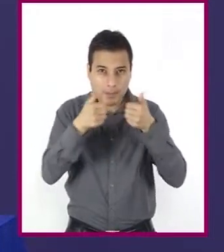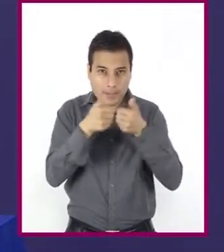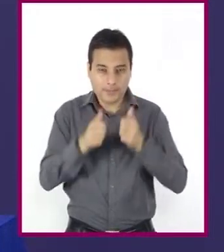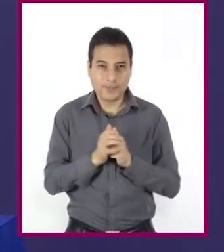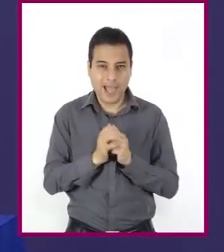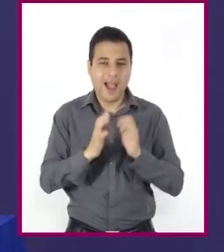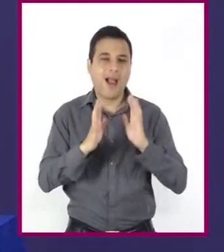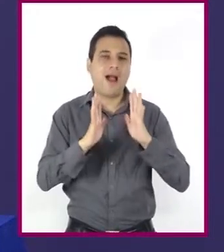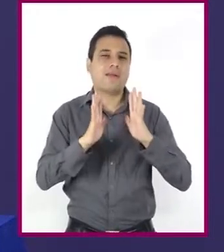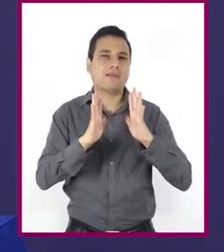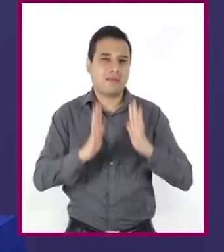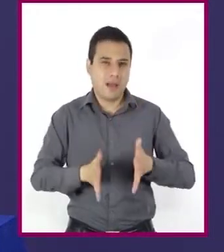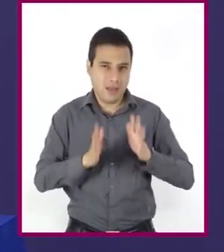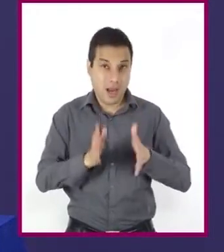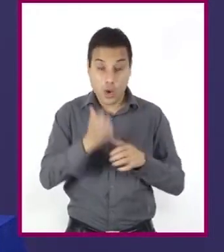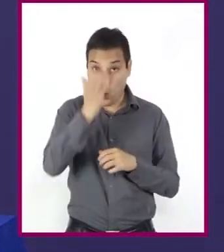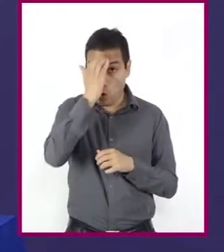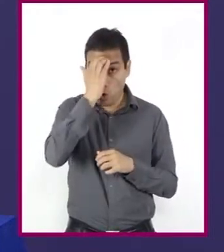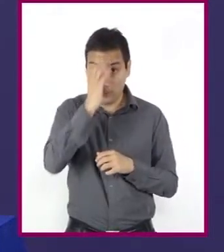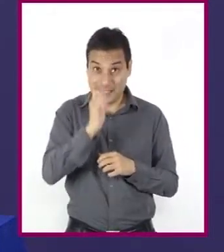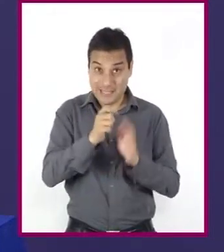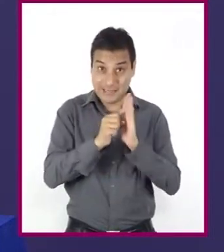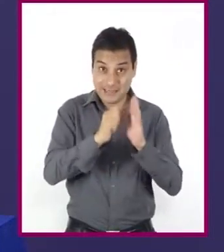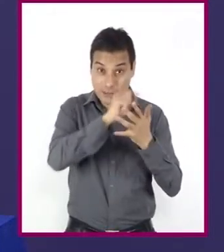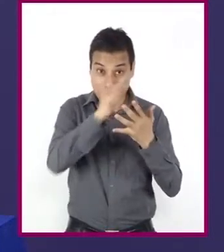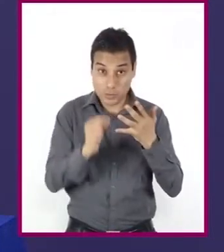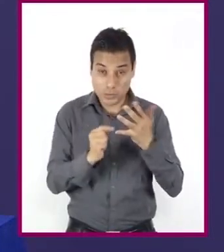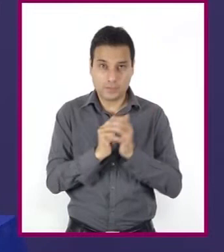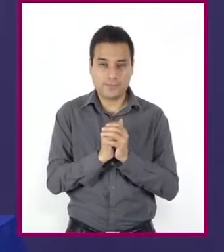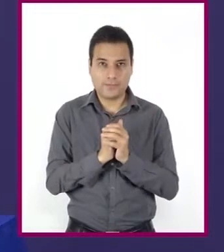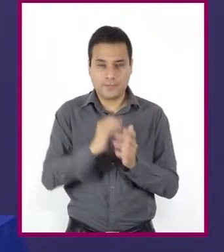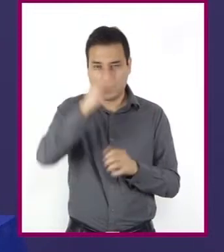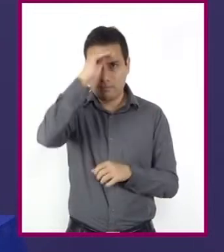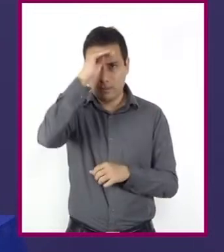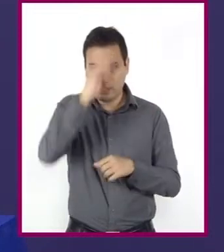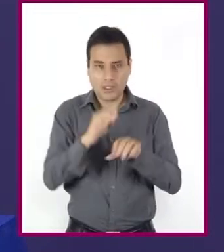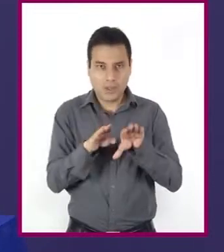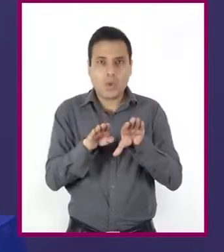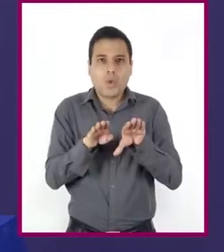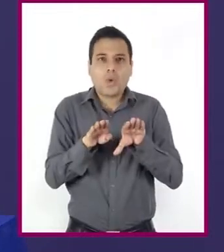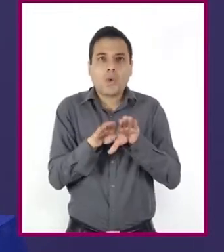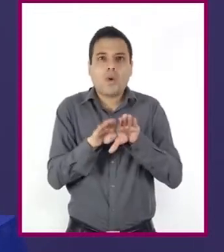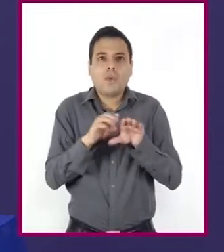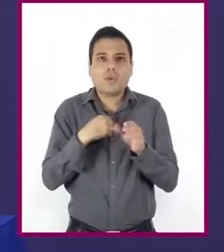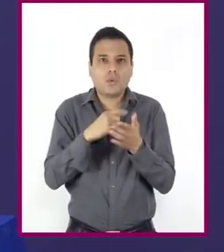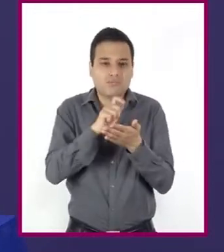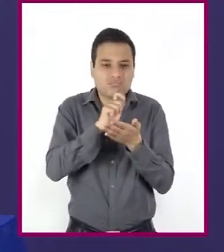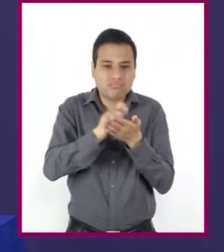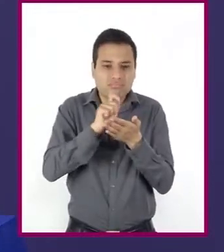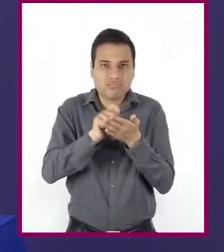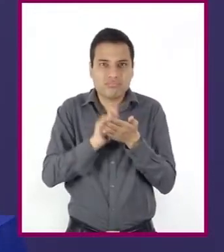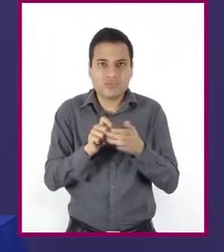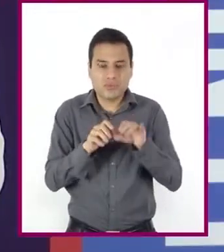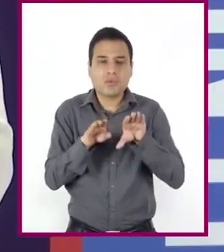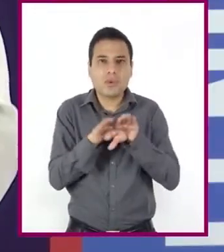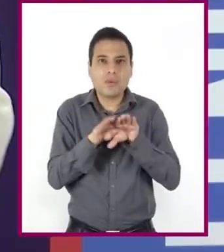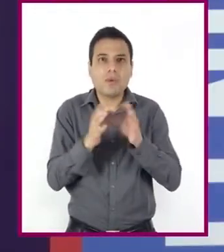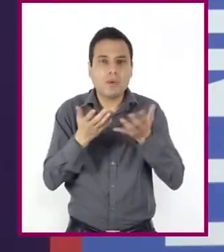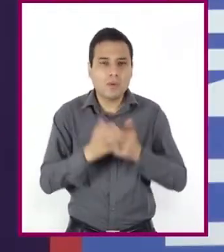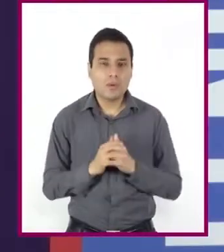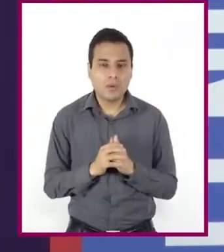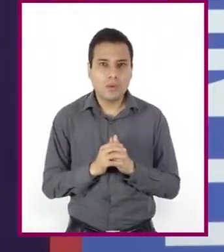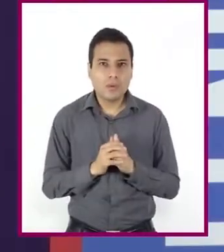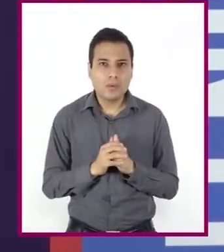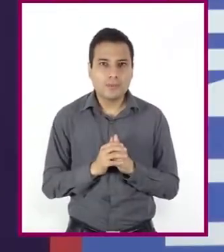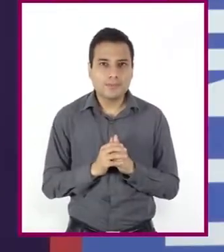son y para qué sirven los signos de puntuación, pensemos cómo es que podemos aprovecharlos para escribir un texto teatral.